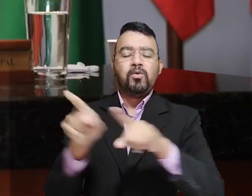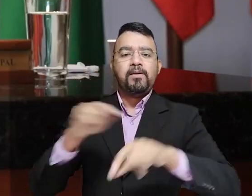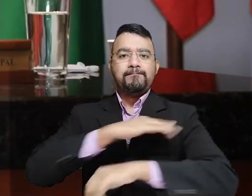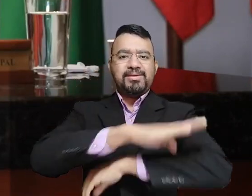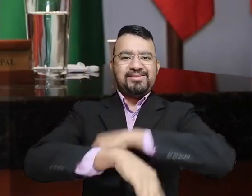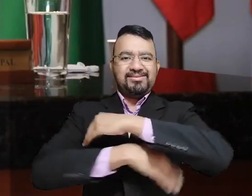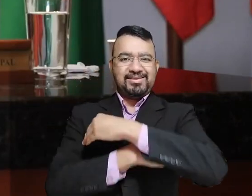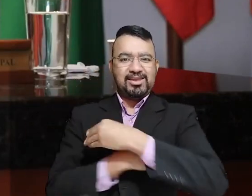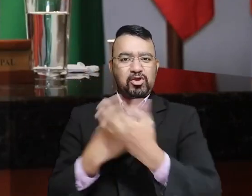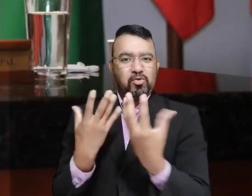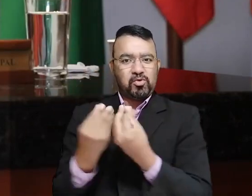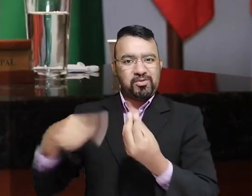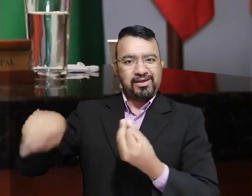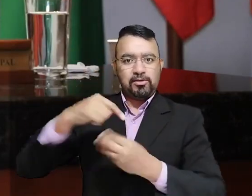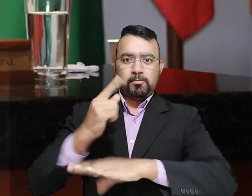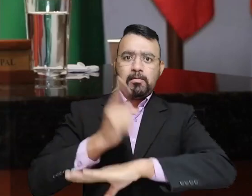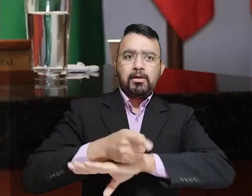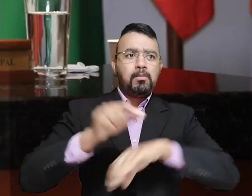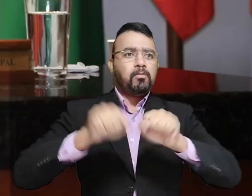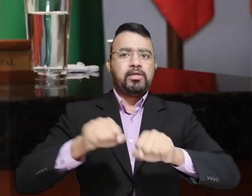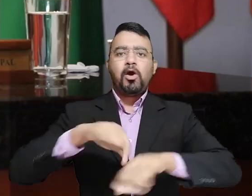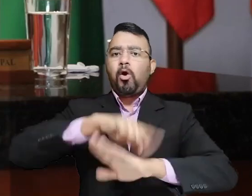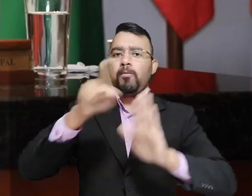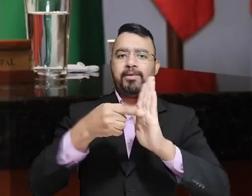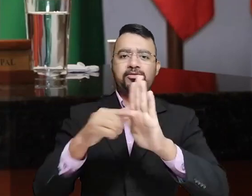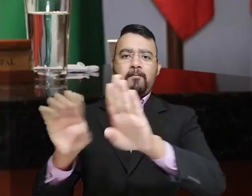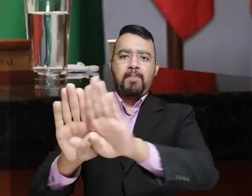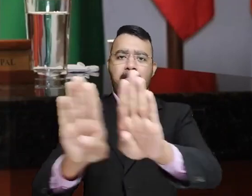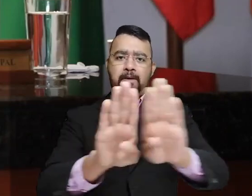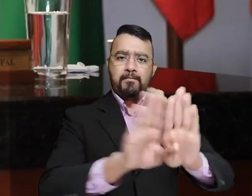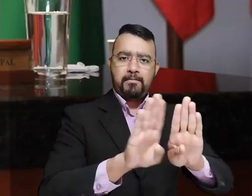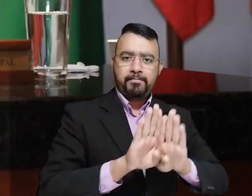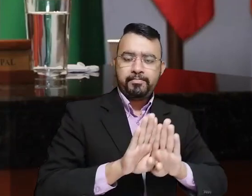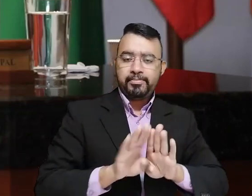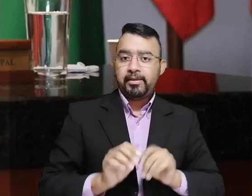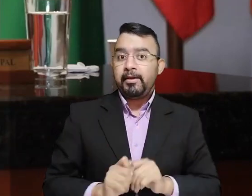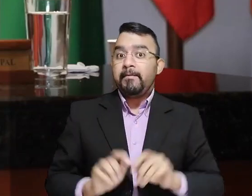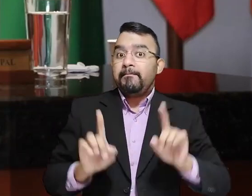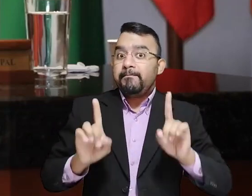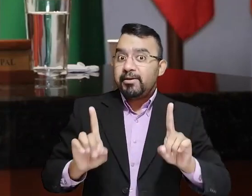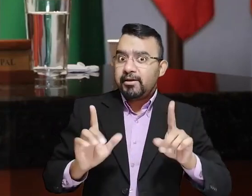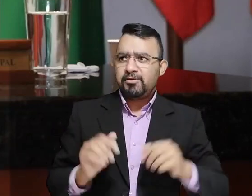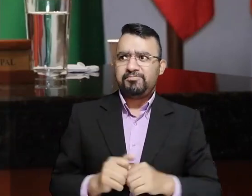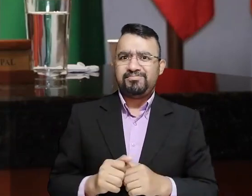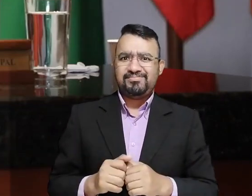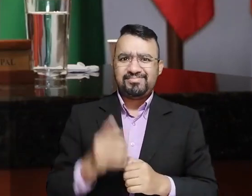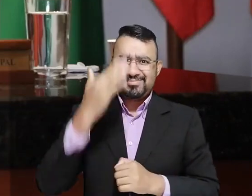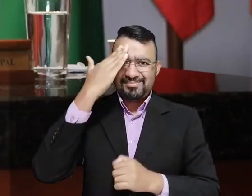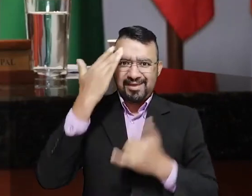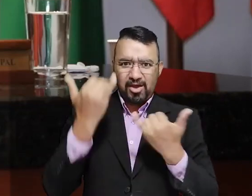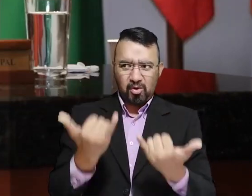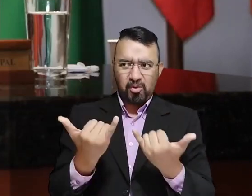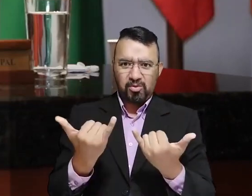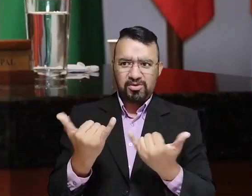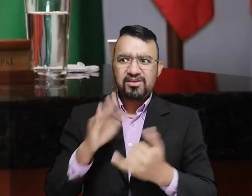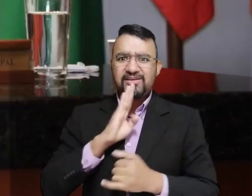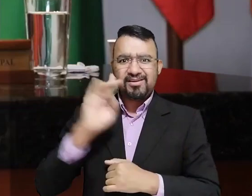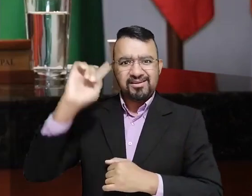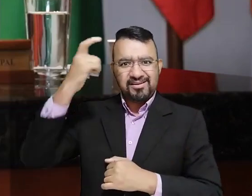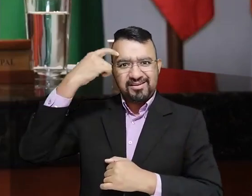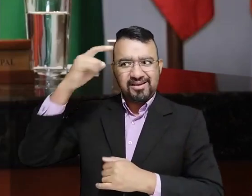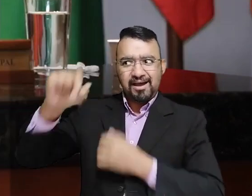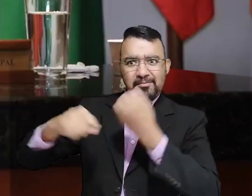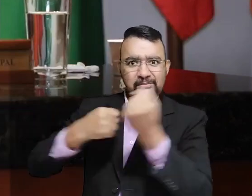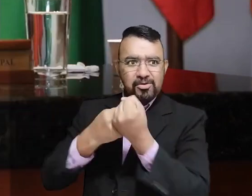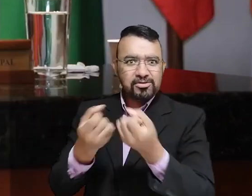Salud, genere cierres totales. Pero lo que sí es cierto también es que ya las ayudas no están